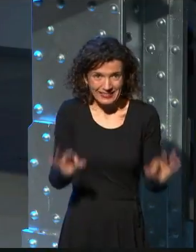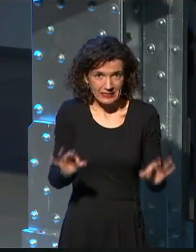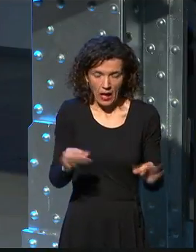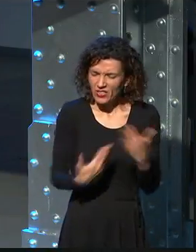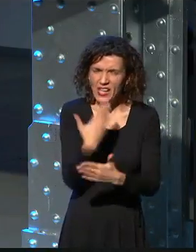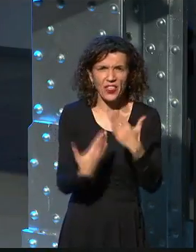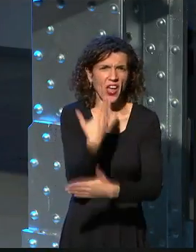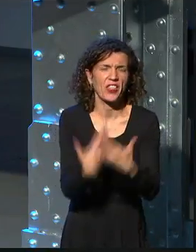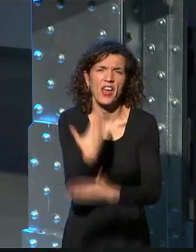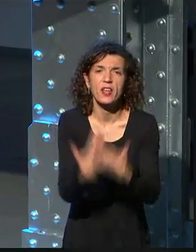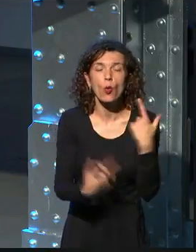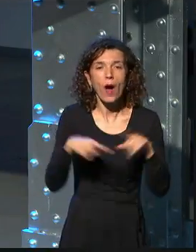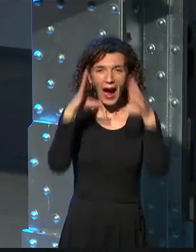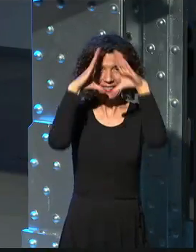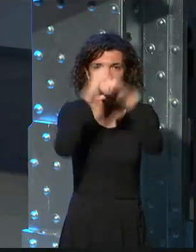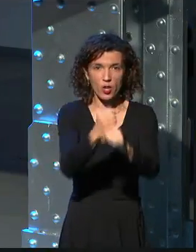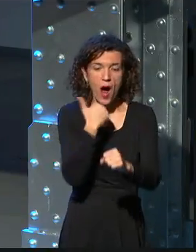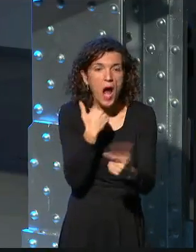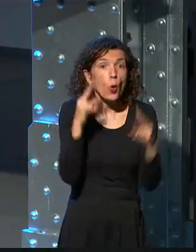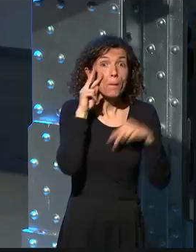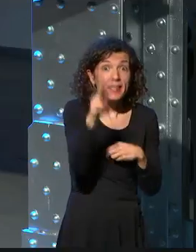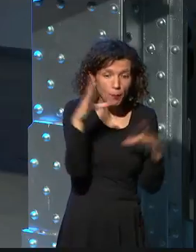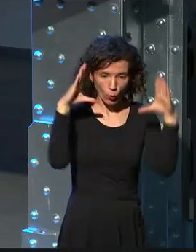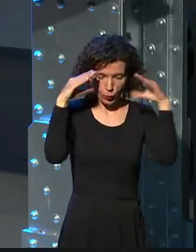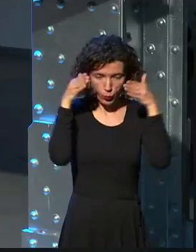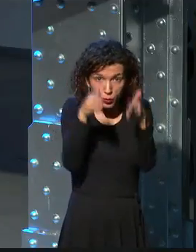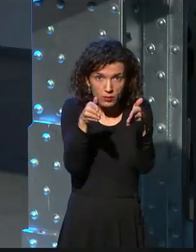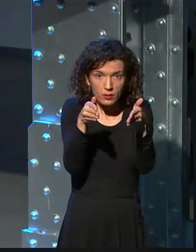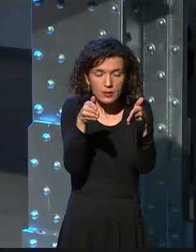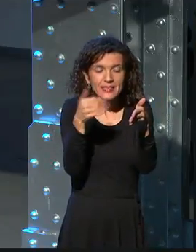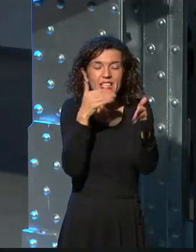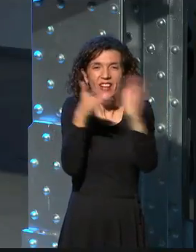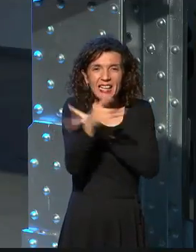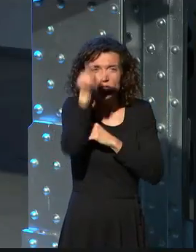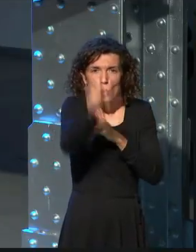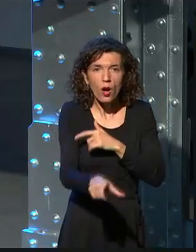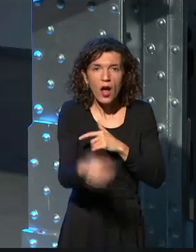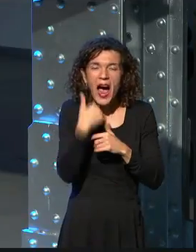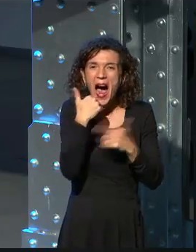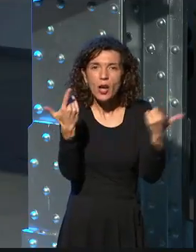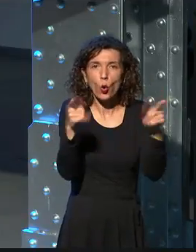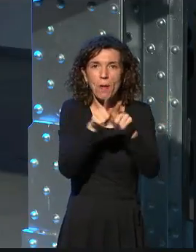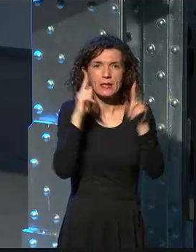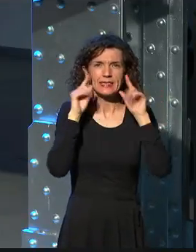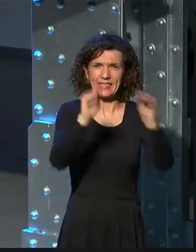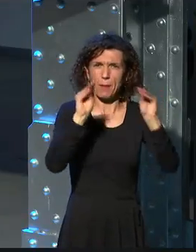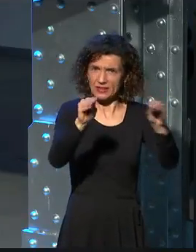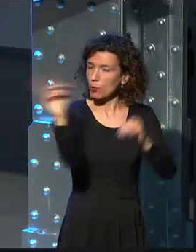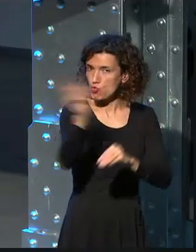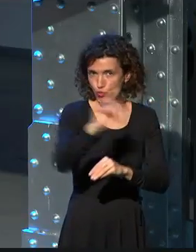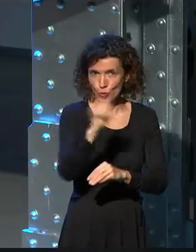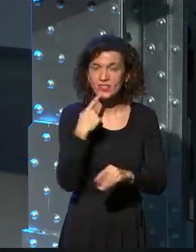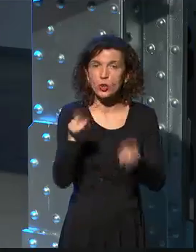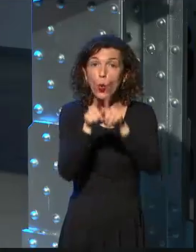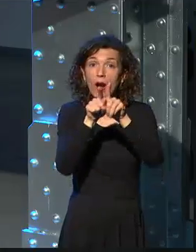a diario. Cada vez que prestamos atención a algo, no es que ese algo se vuelva más llamativo, sino que